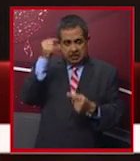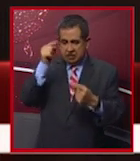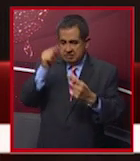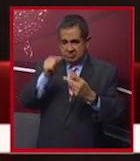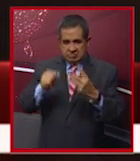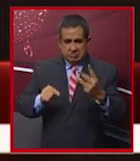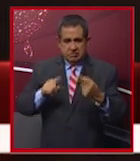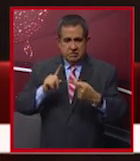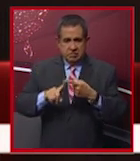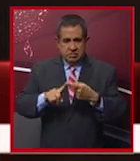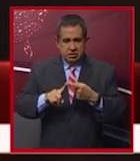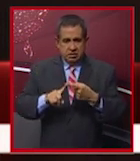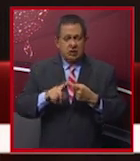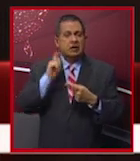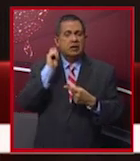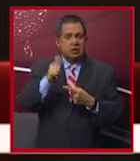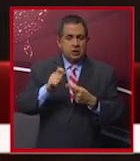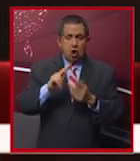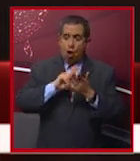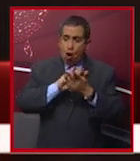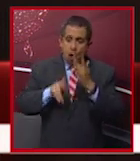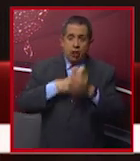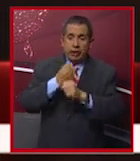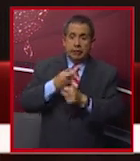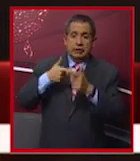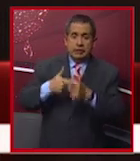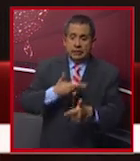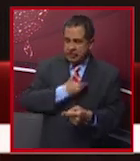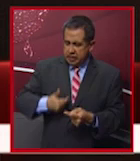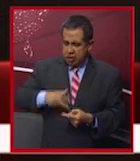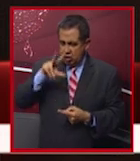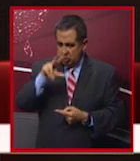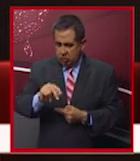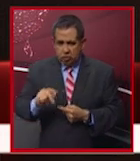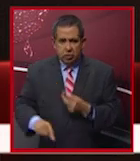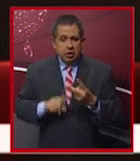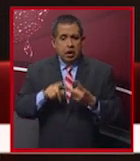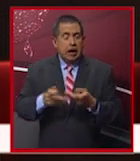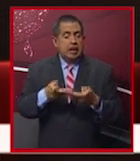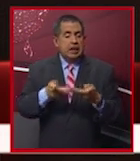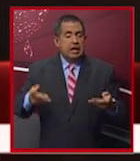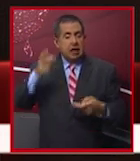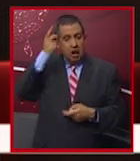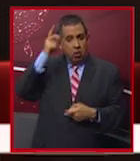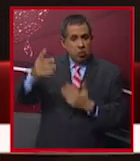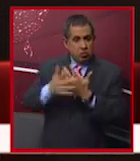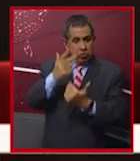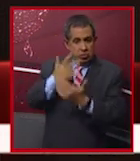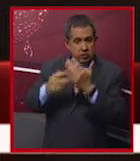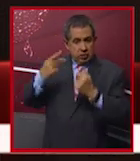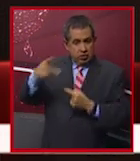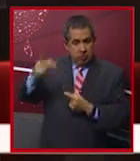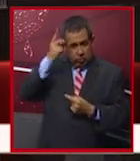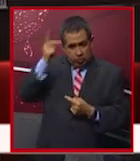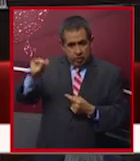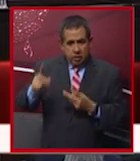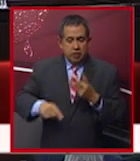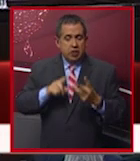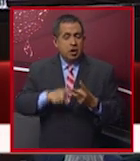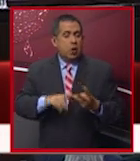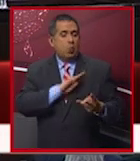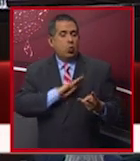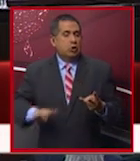fundamentales: sufragio efectivo, no reelección, la tierra es de quien la trabaja y el municipio